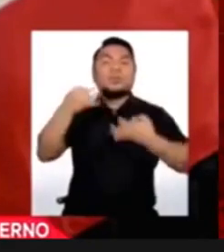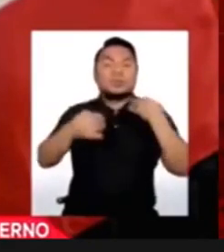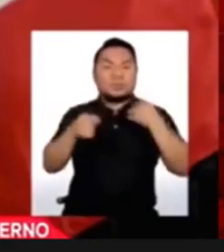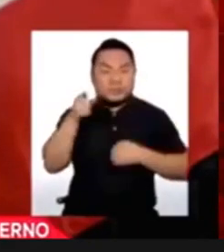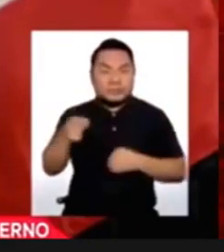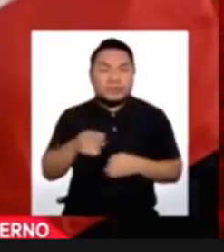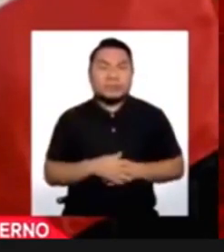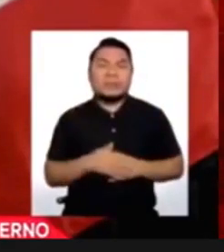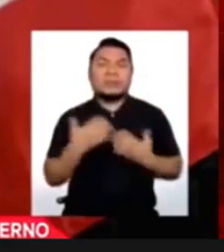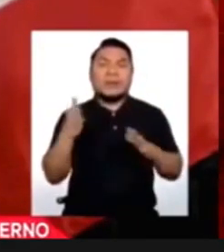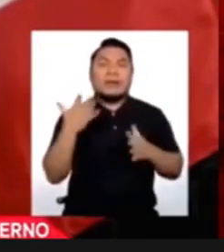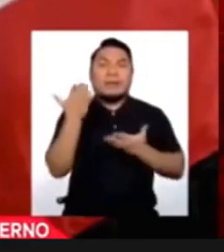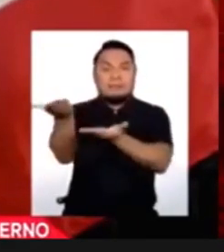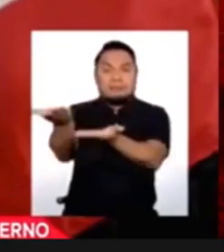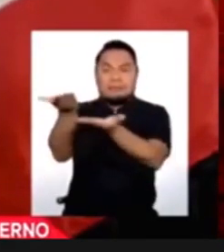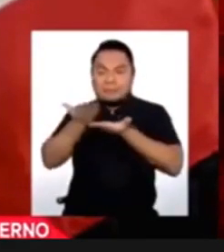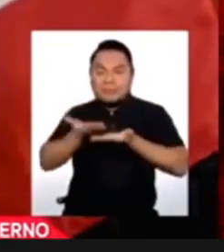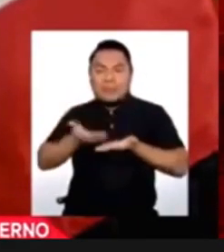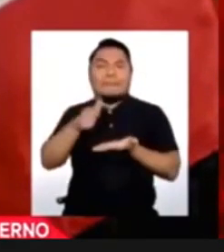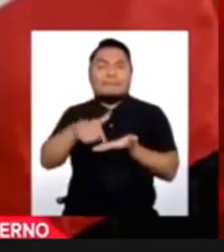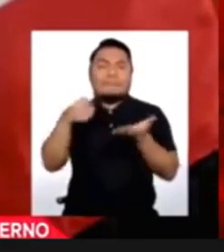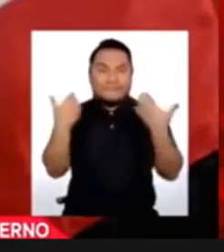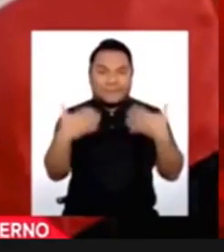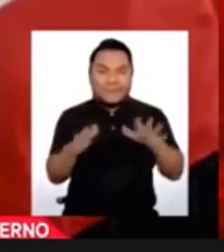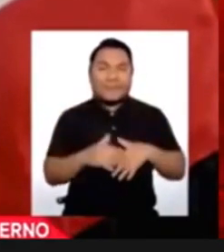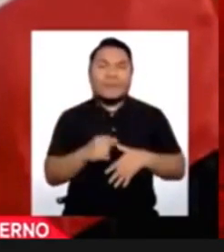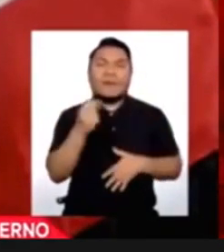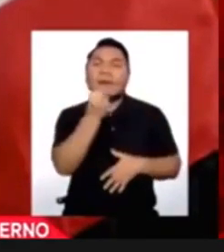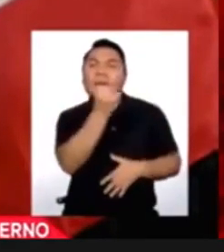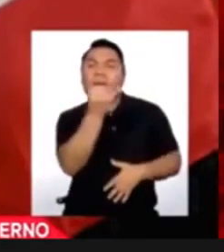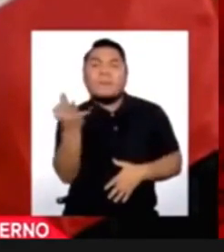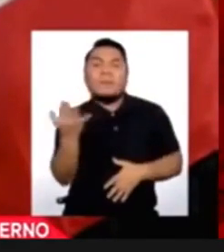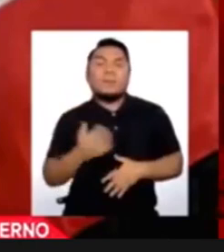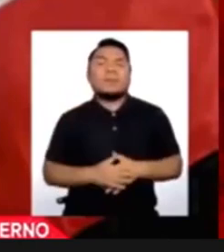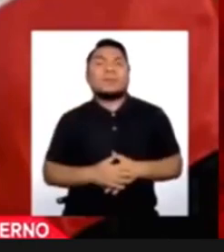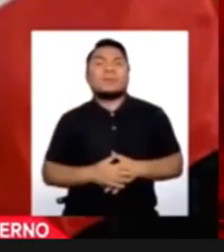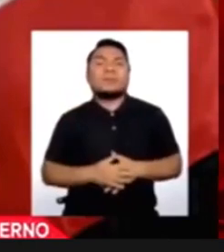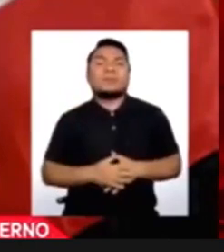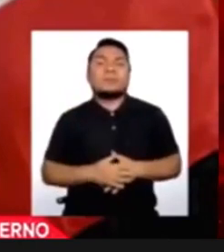Justicia me ha alcanzado ya algunos